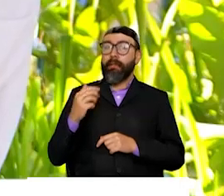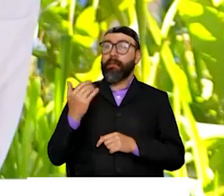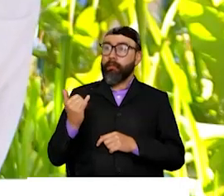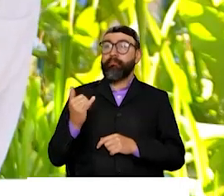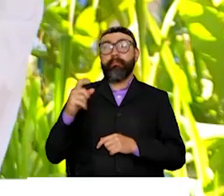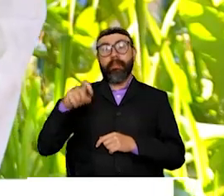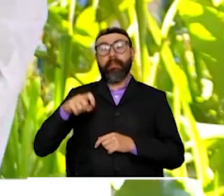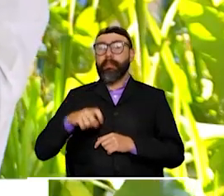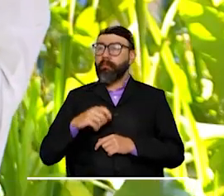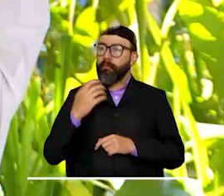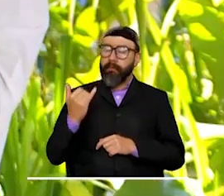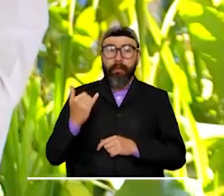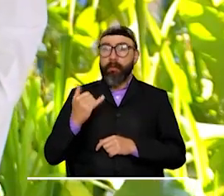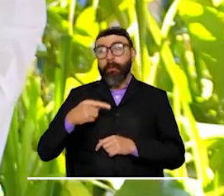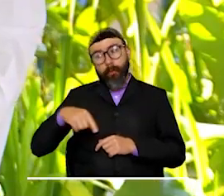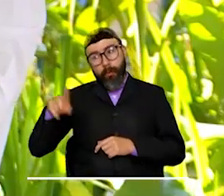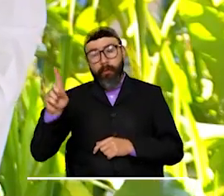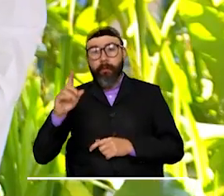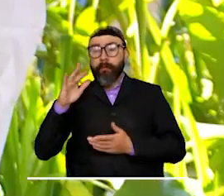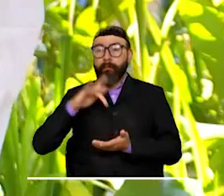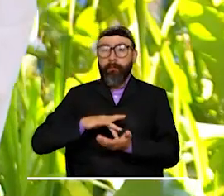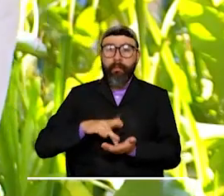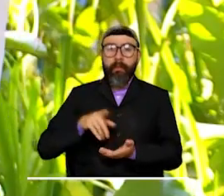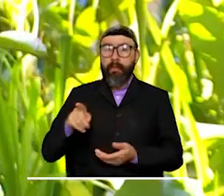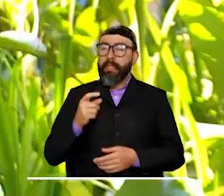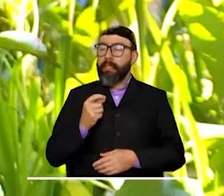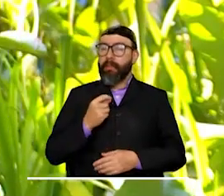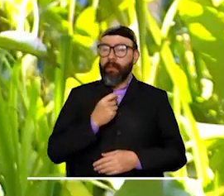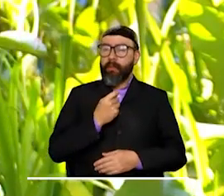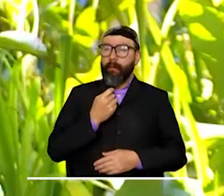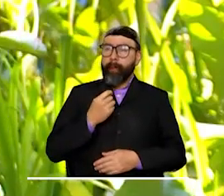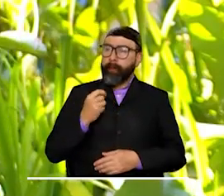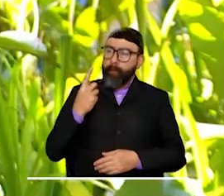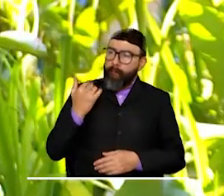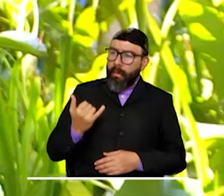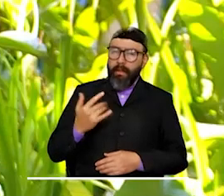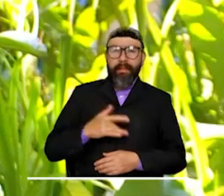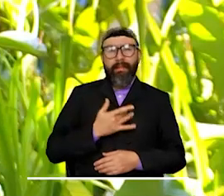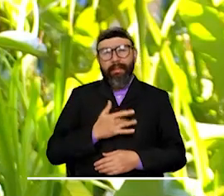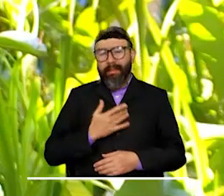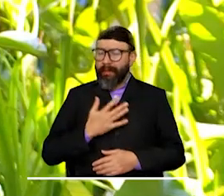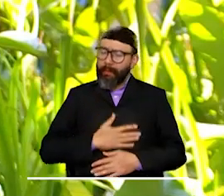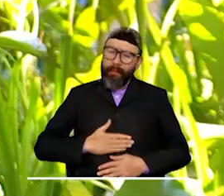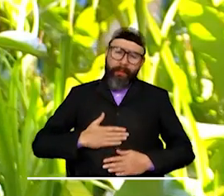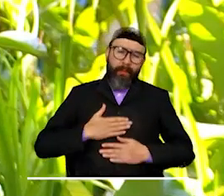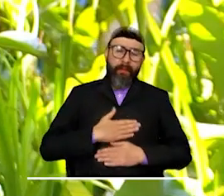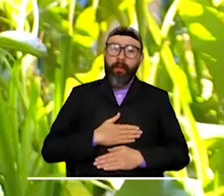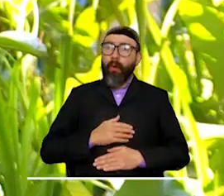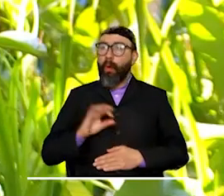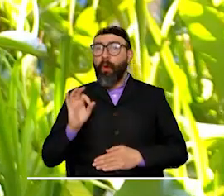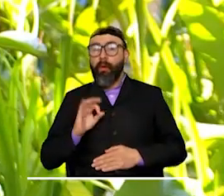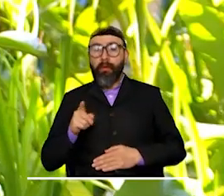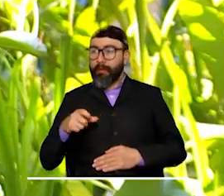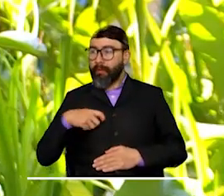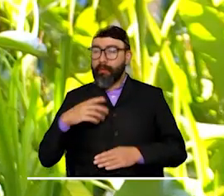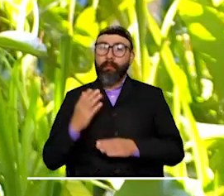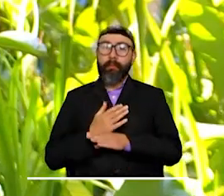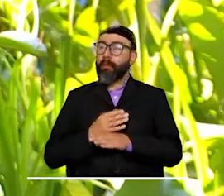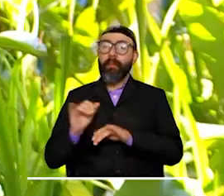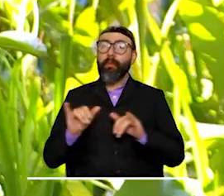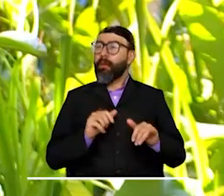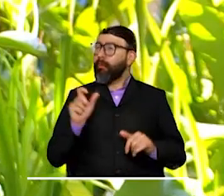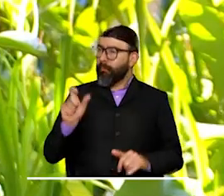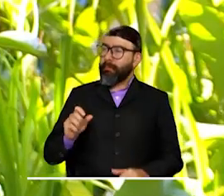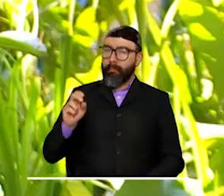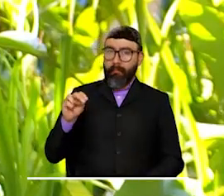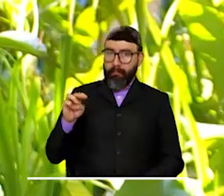endoscopia o una ecografía, porque ella también puede sentir ese malestar en la boca del estómago porque tenga un problema, como lo decía el doctor Mauricio Rojas Barreto